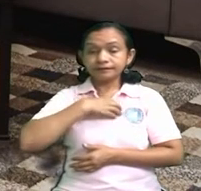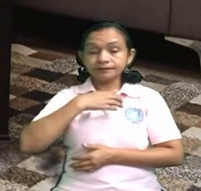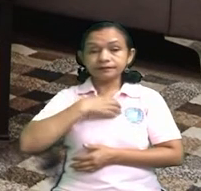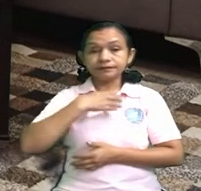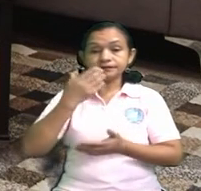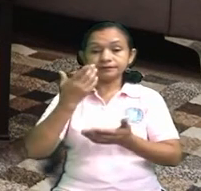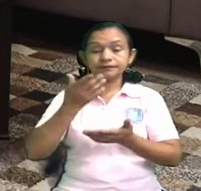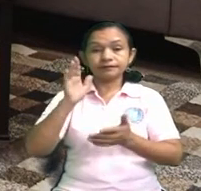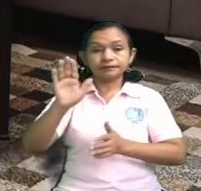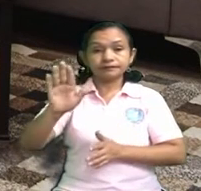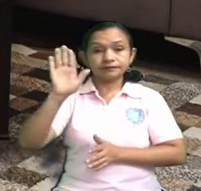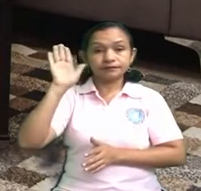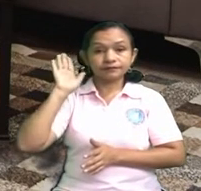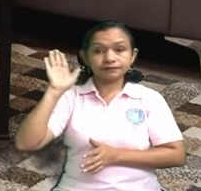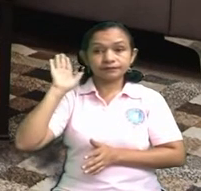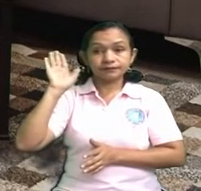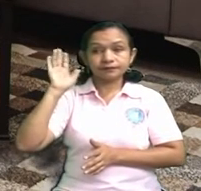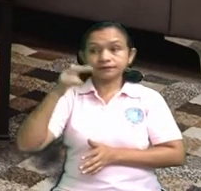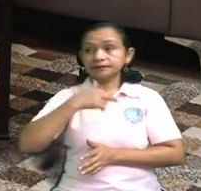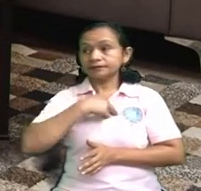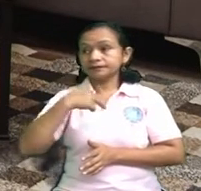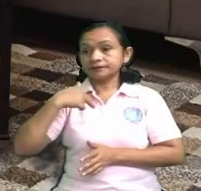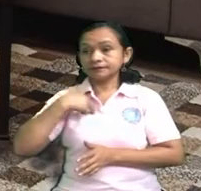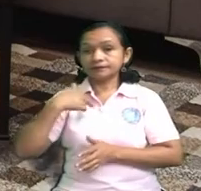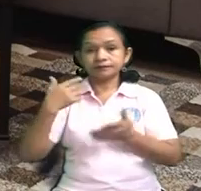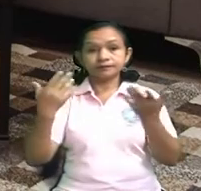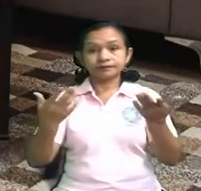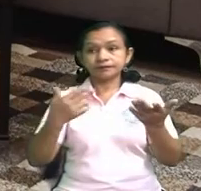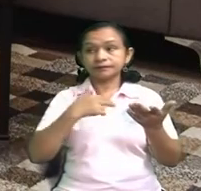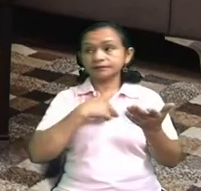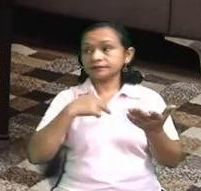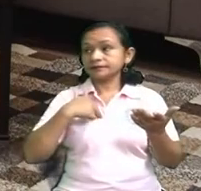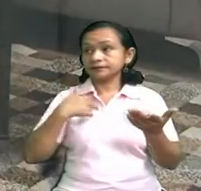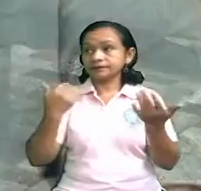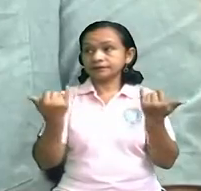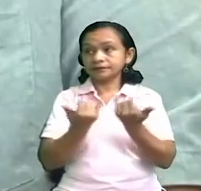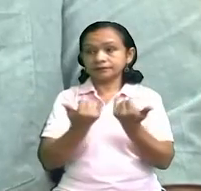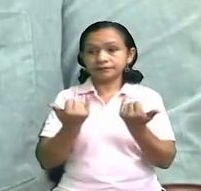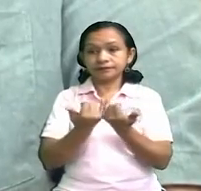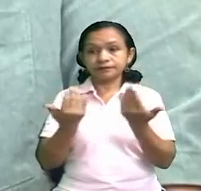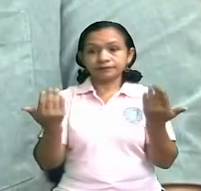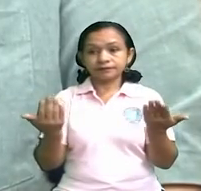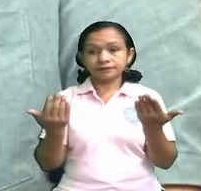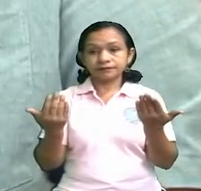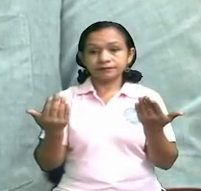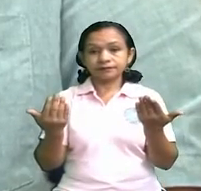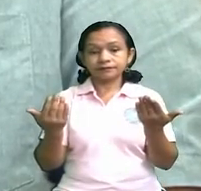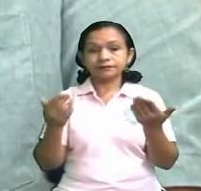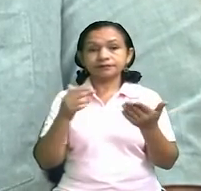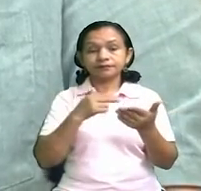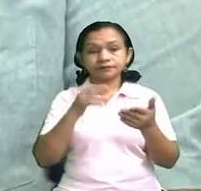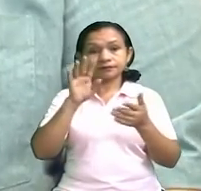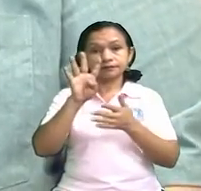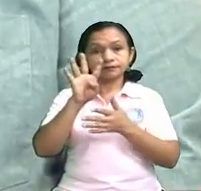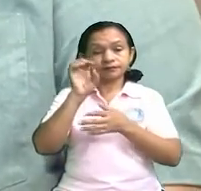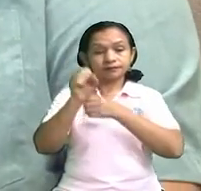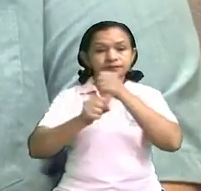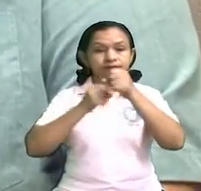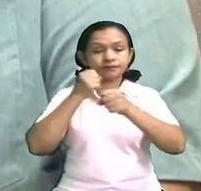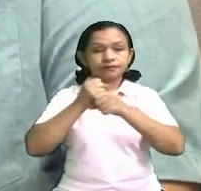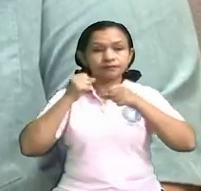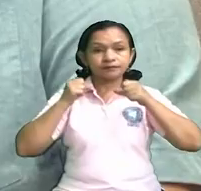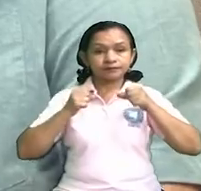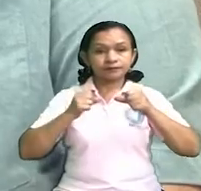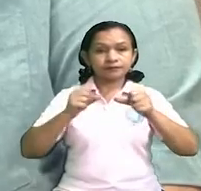sello, del compromiso que una revolución provoca, y hace 40 años que nacieron ya de